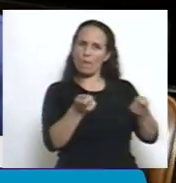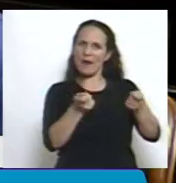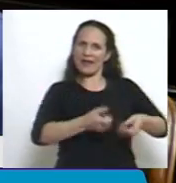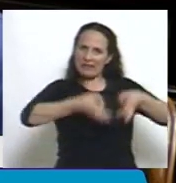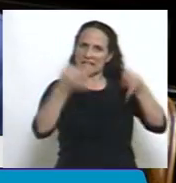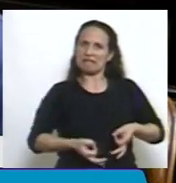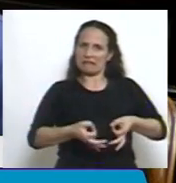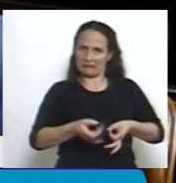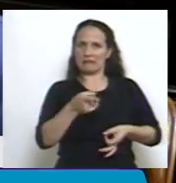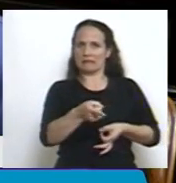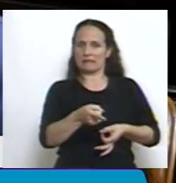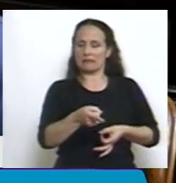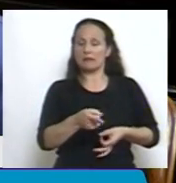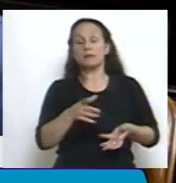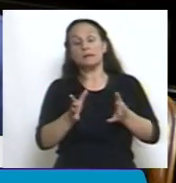sector privado.